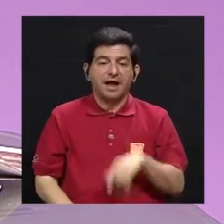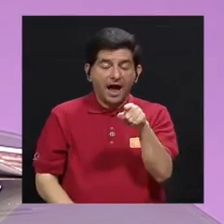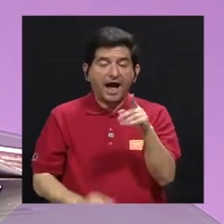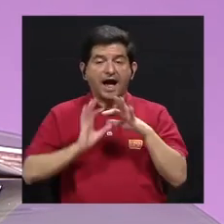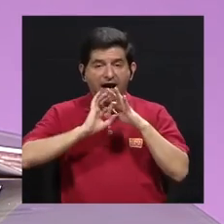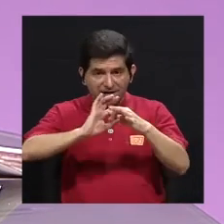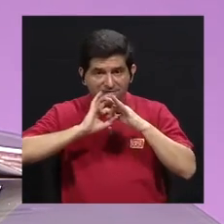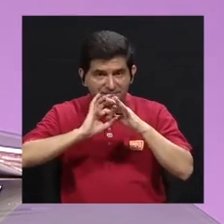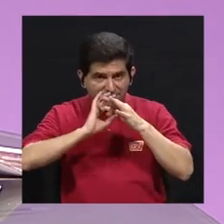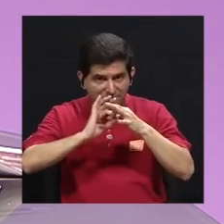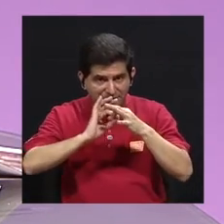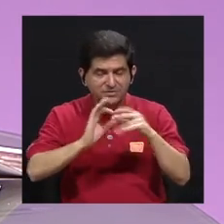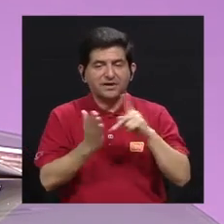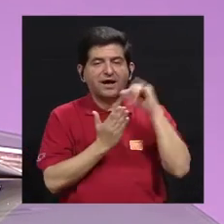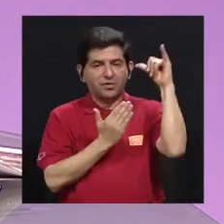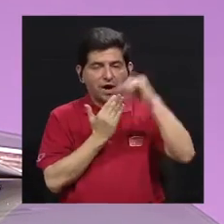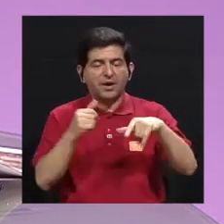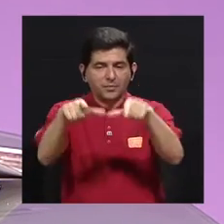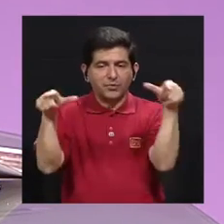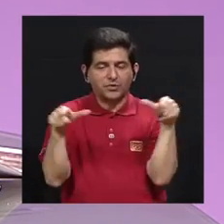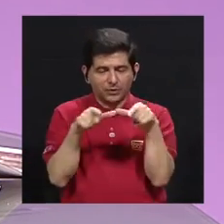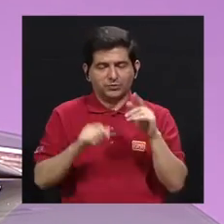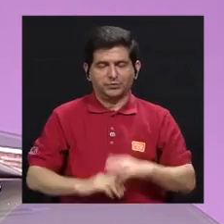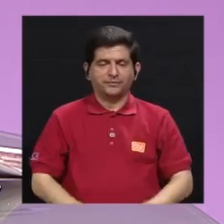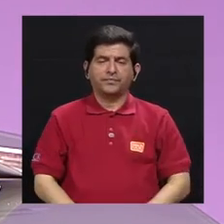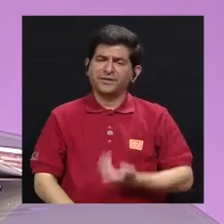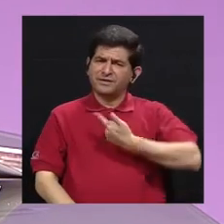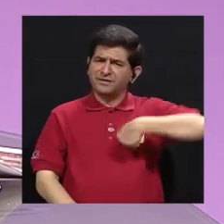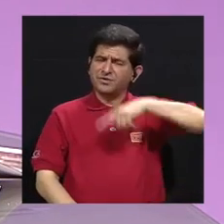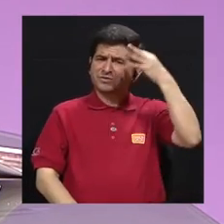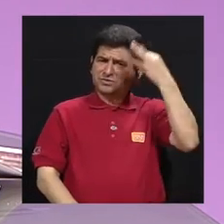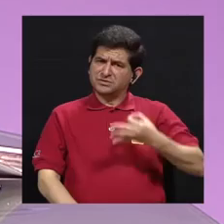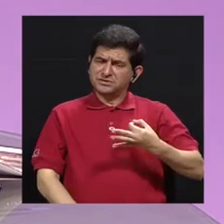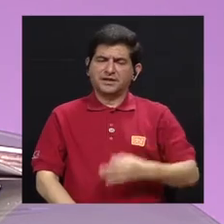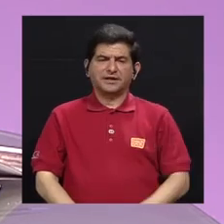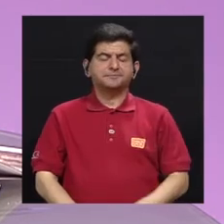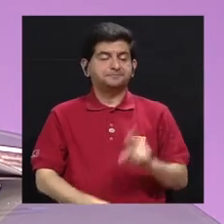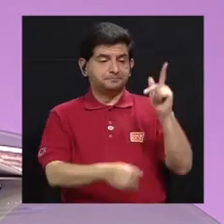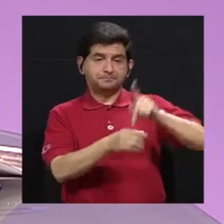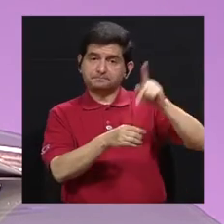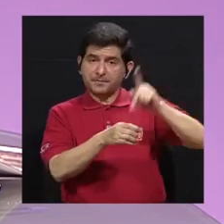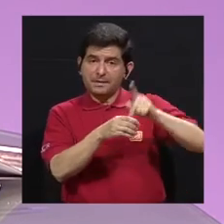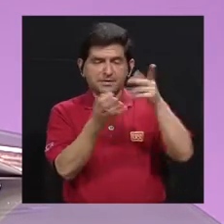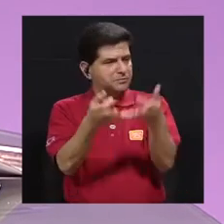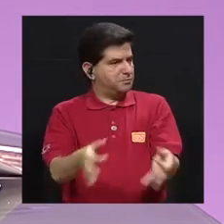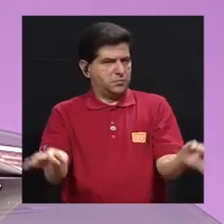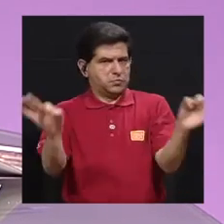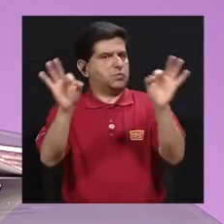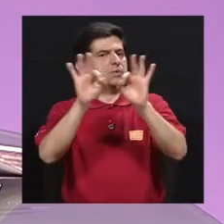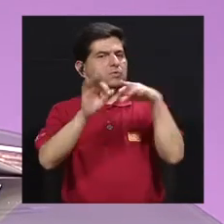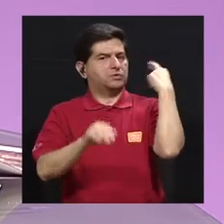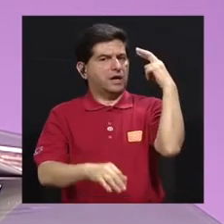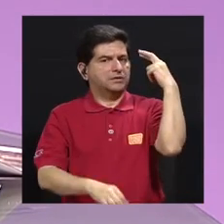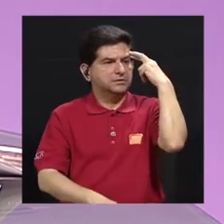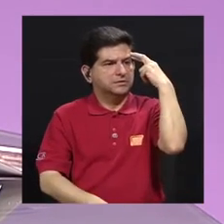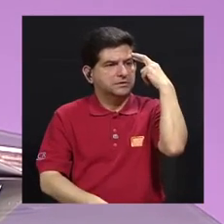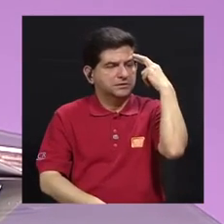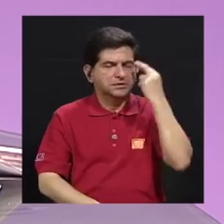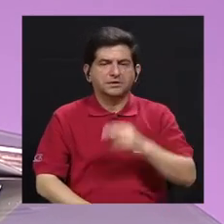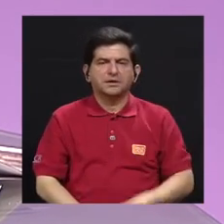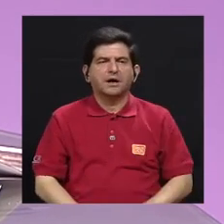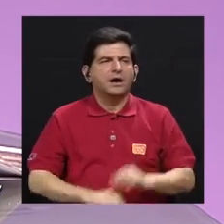función en dónde está ese proyecto entonces para nosotros la participación es fundamental porque